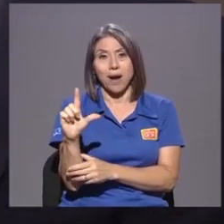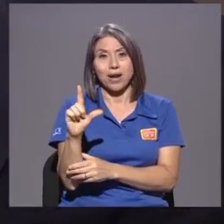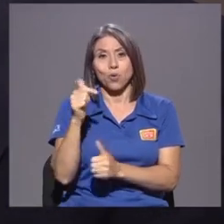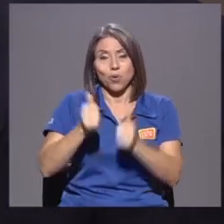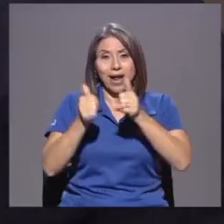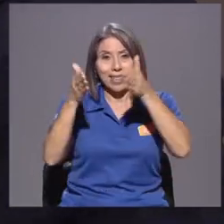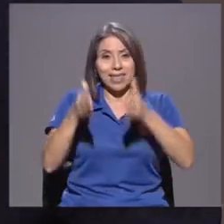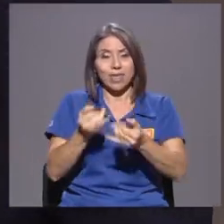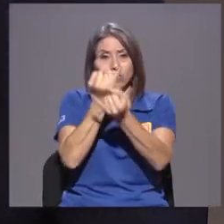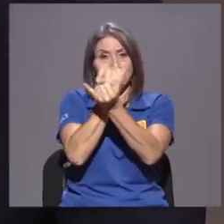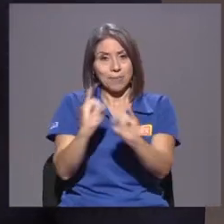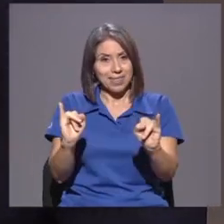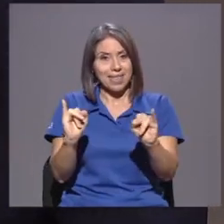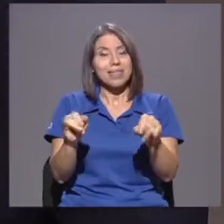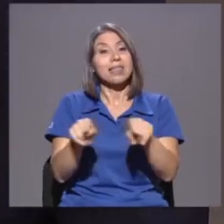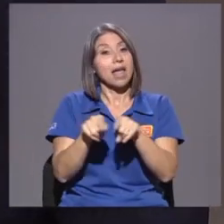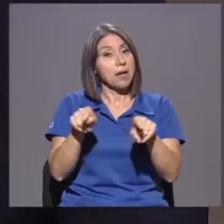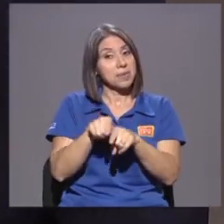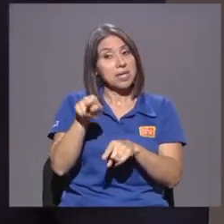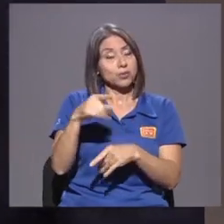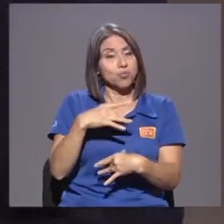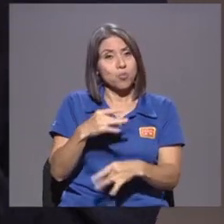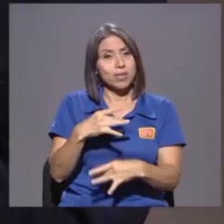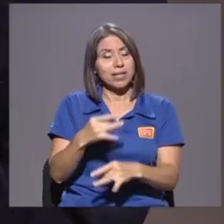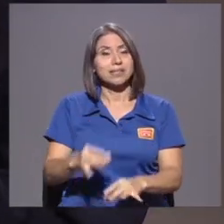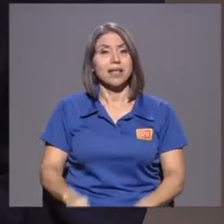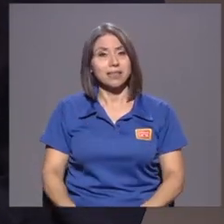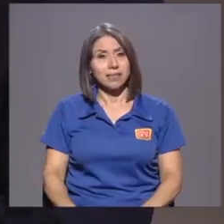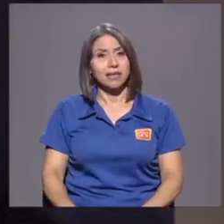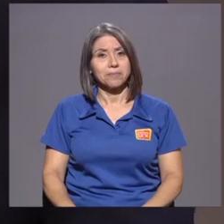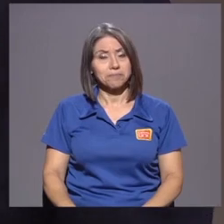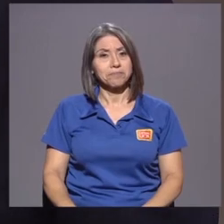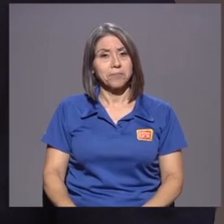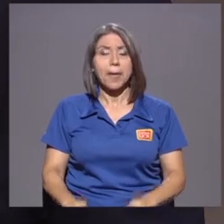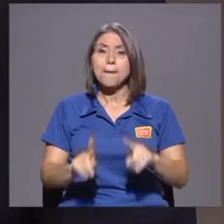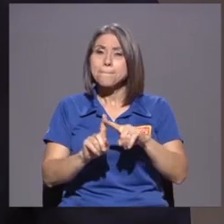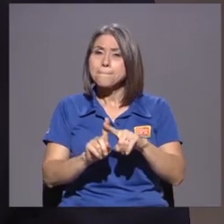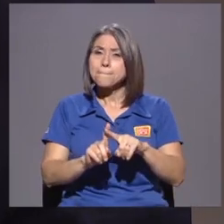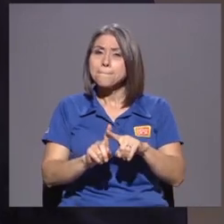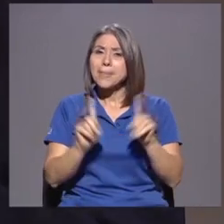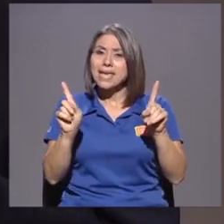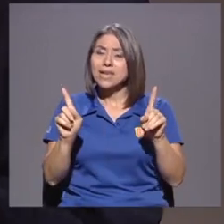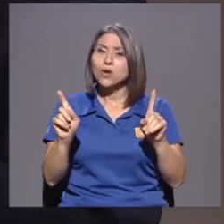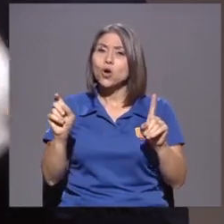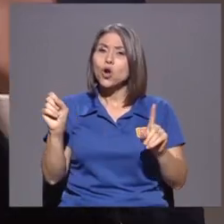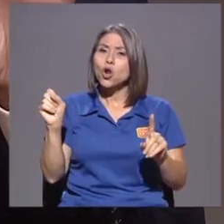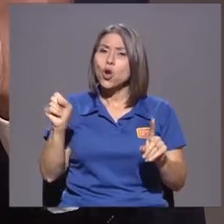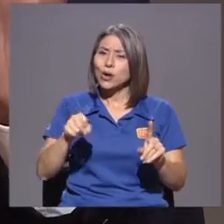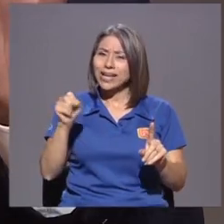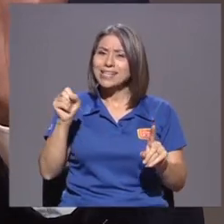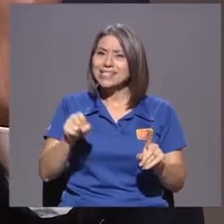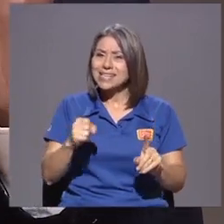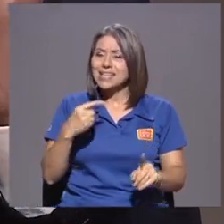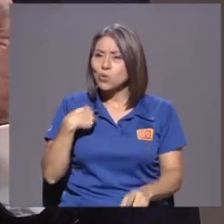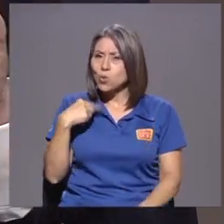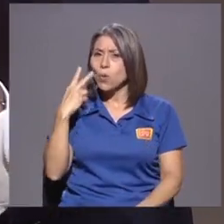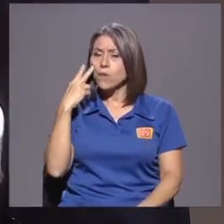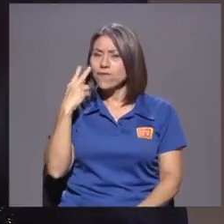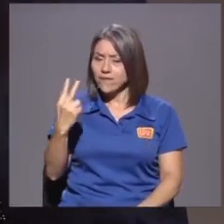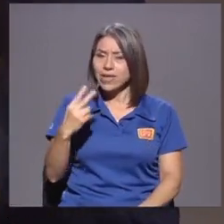parece que también es muy muy interesante pero lo que sí cuando uno ve